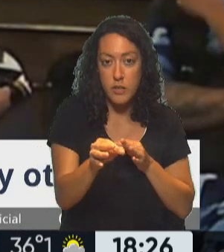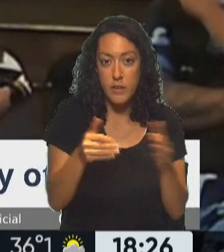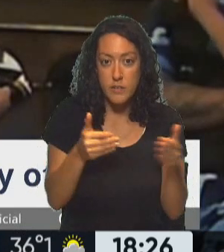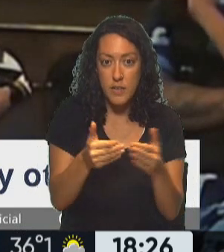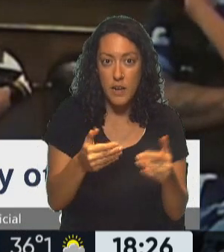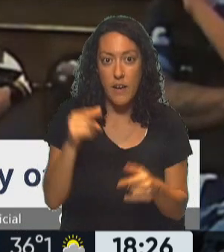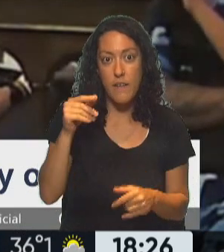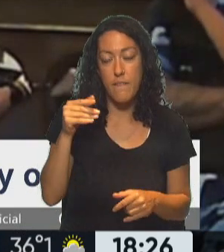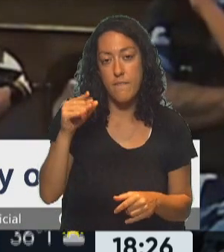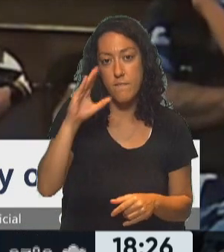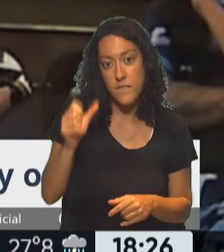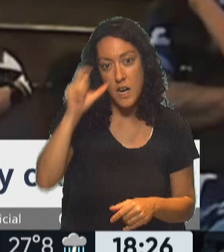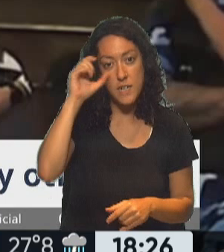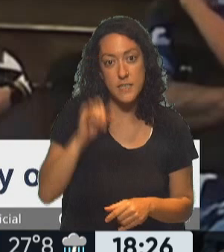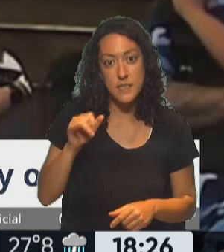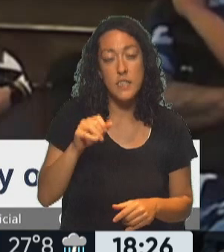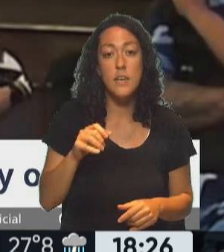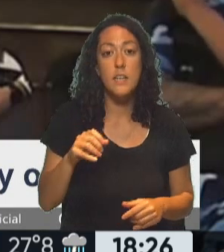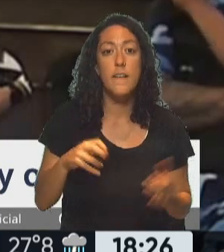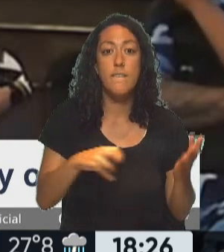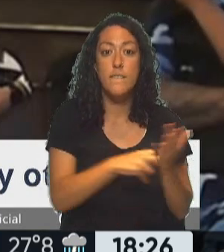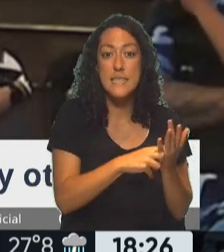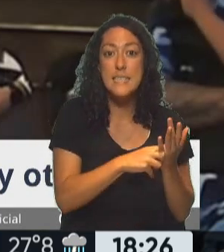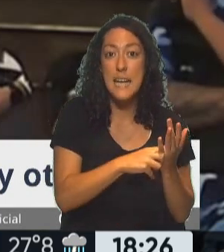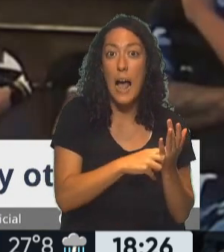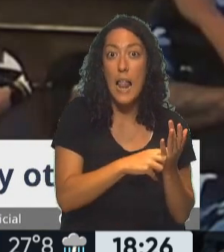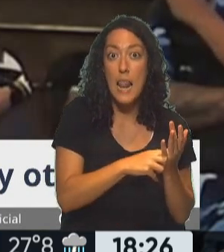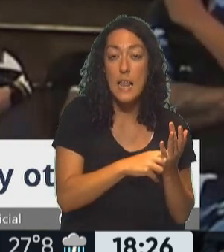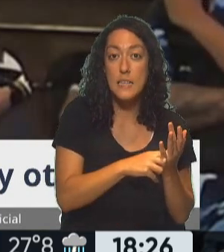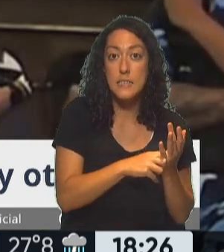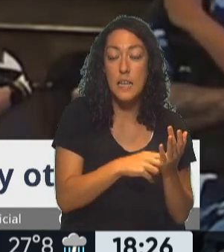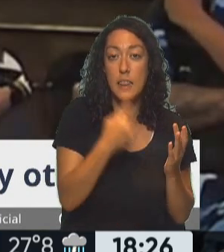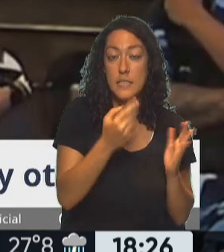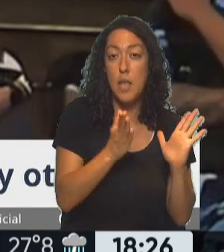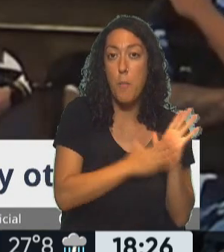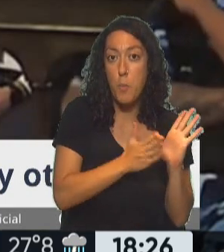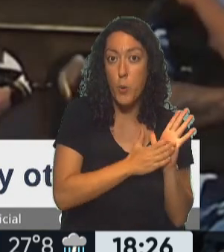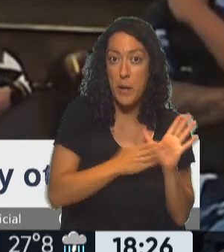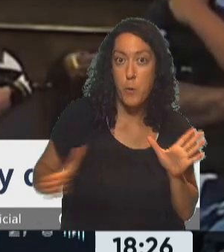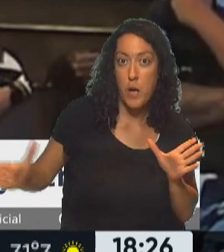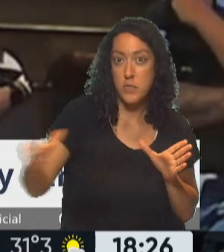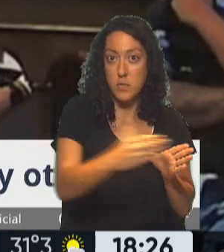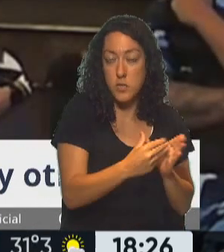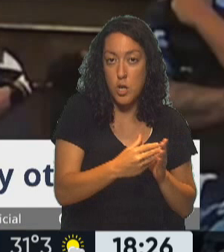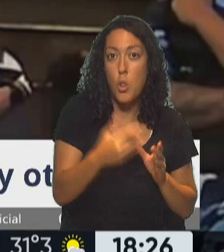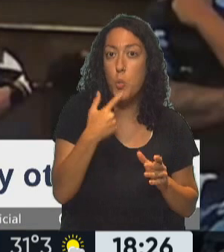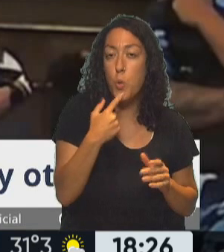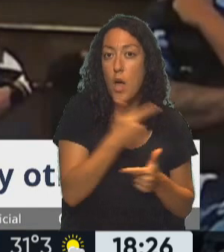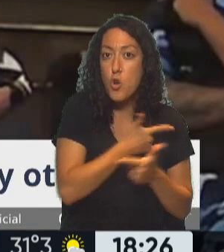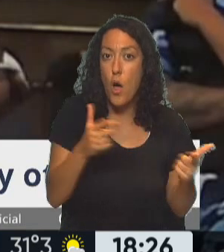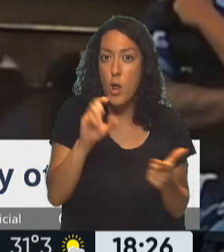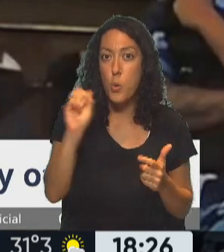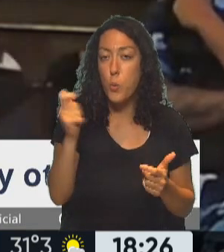la fiscalía que con todas las pruebas colectadas, no había dudas de que Lucas